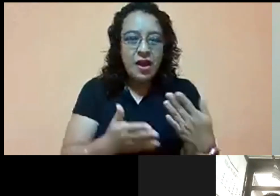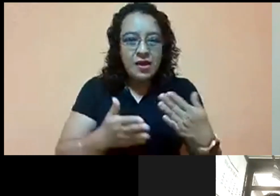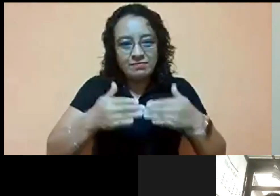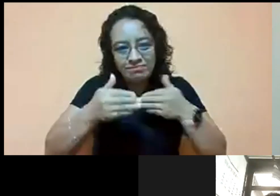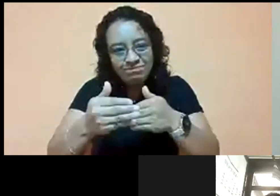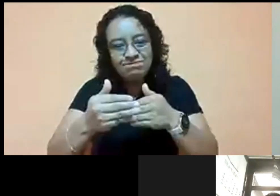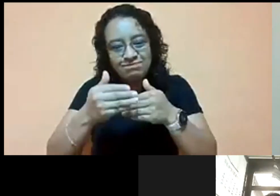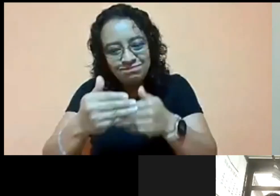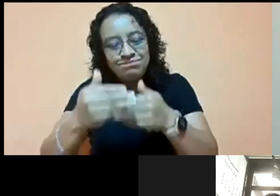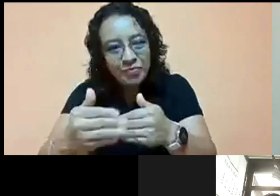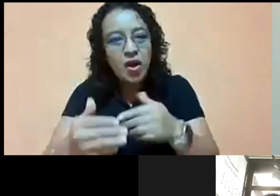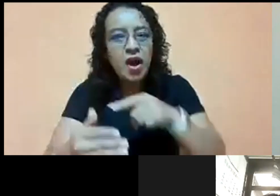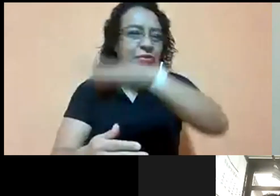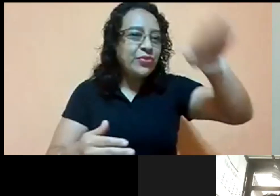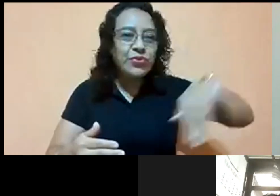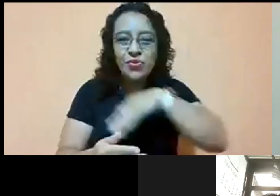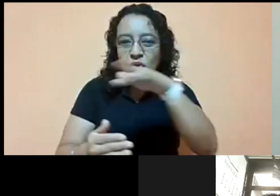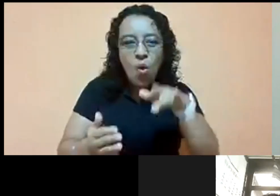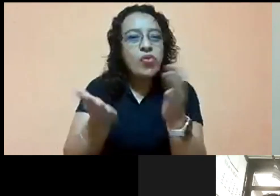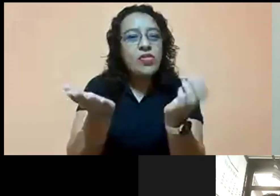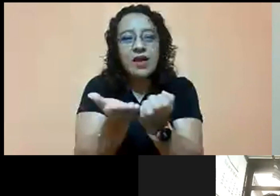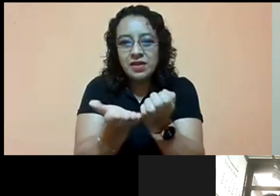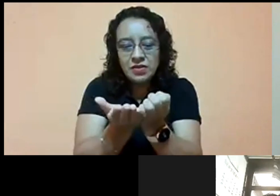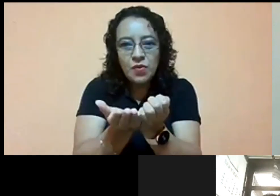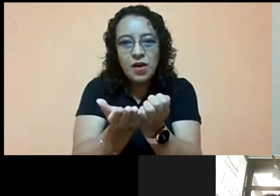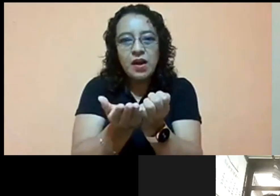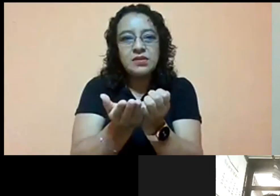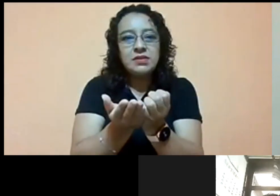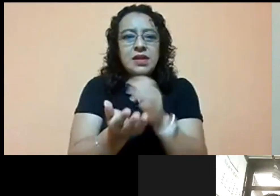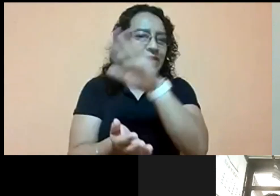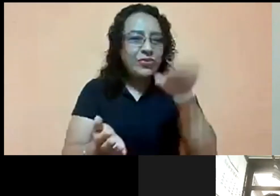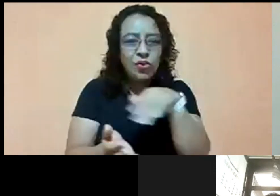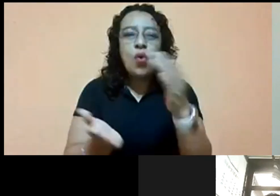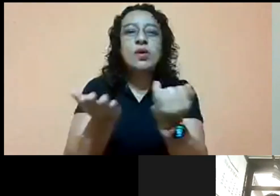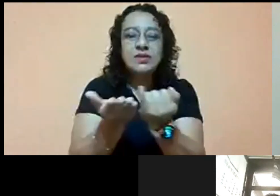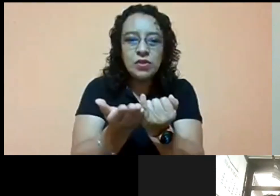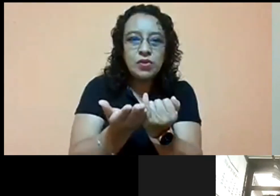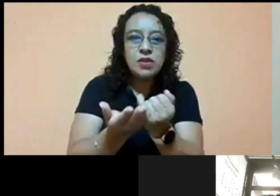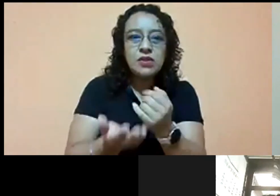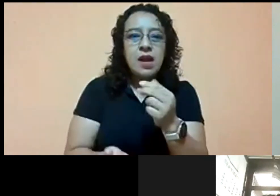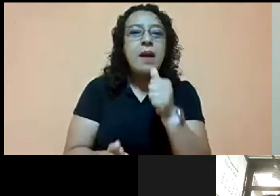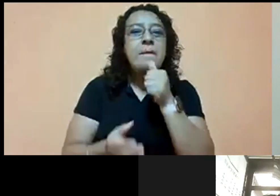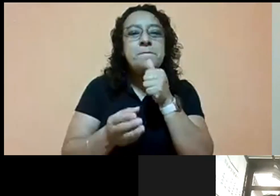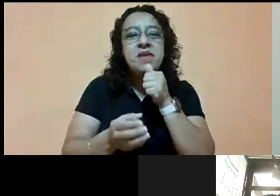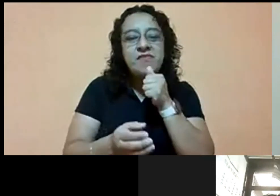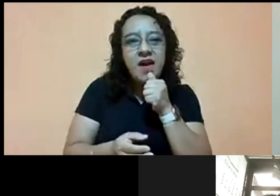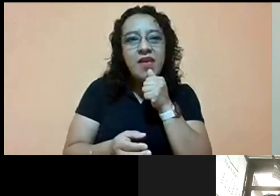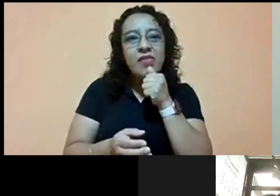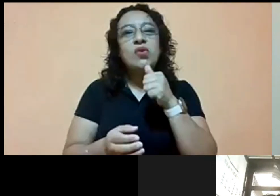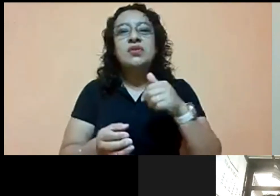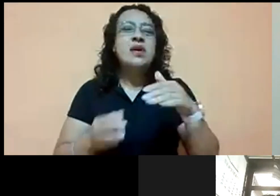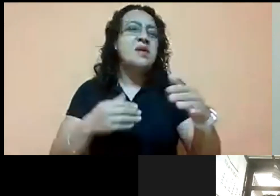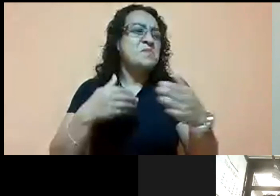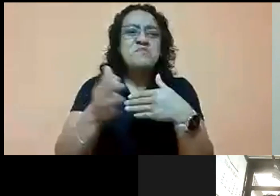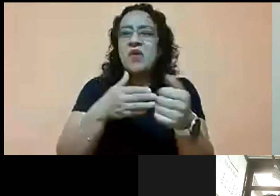en los diferentes establecimientos educativos públicos y privados, y romper esas barreras que